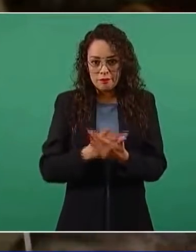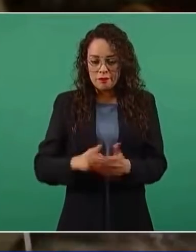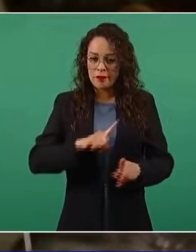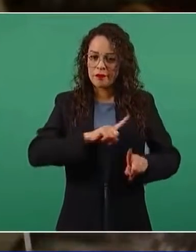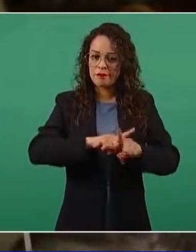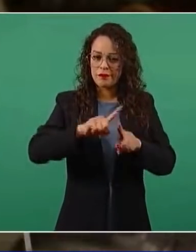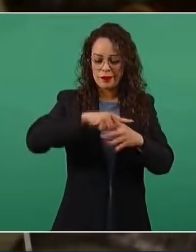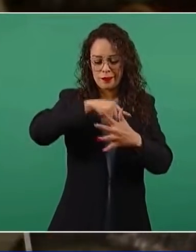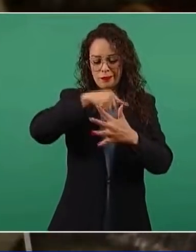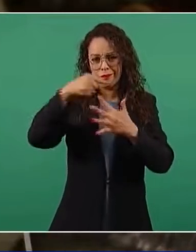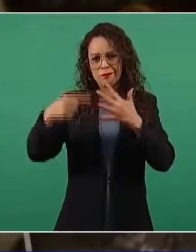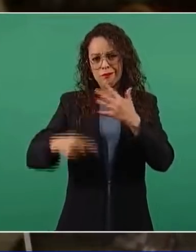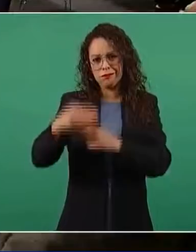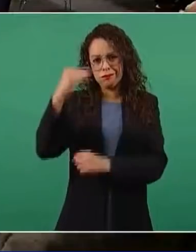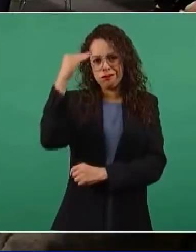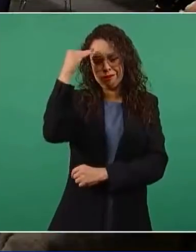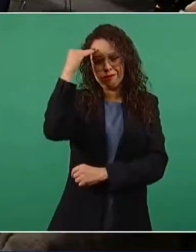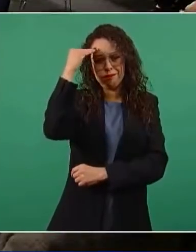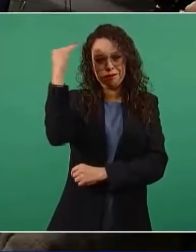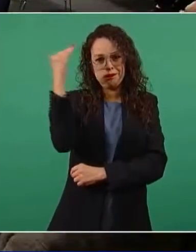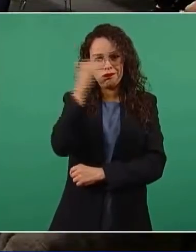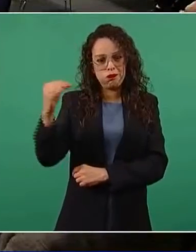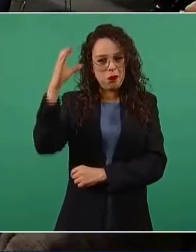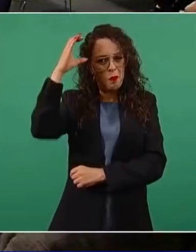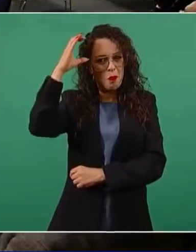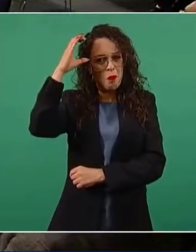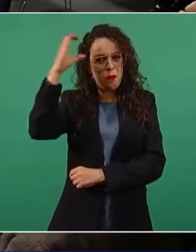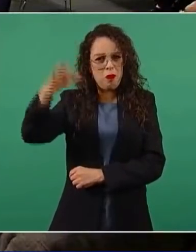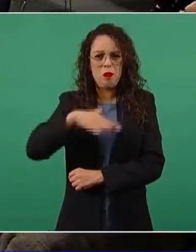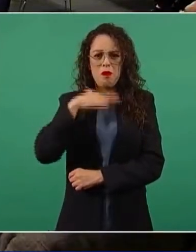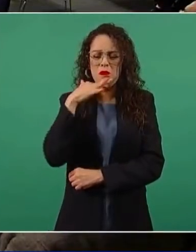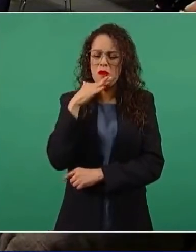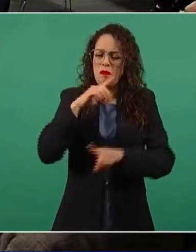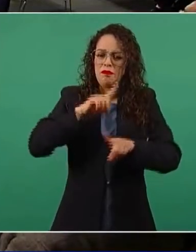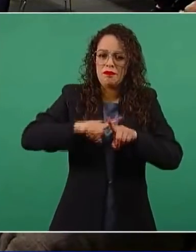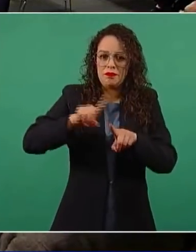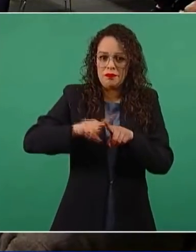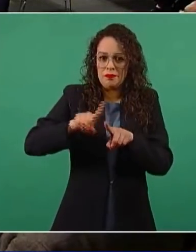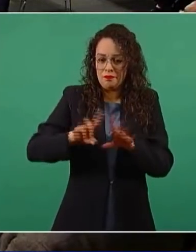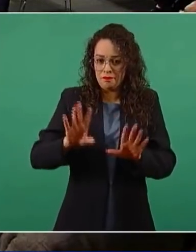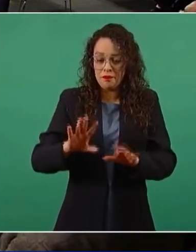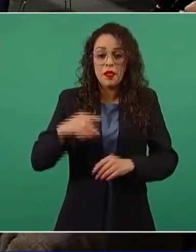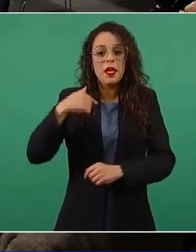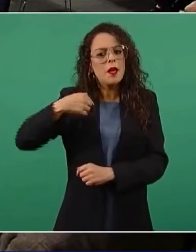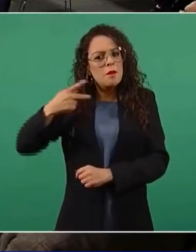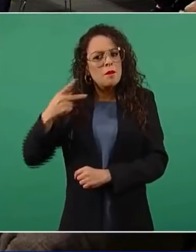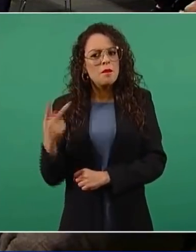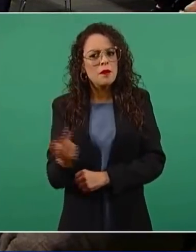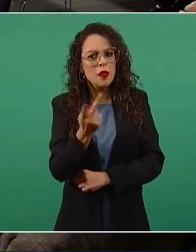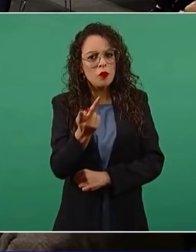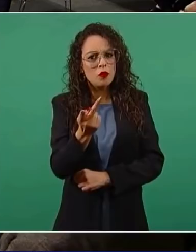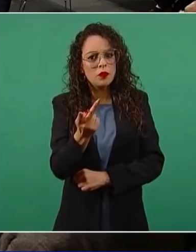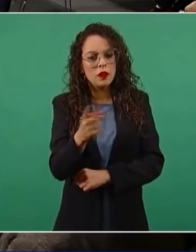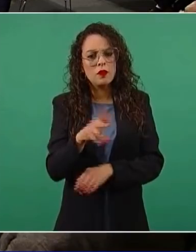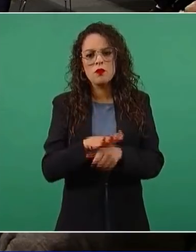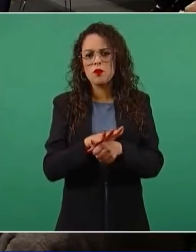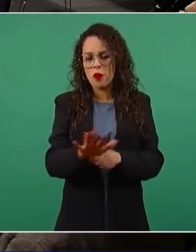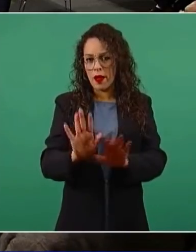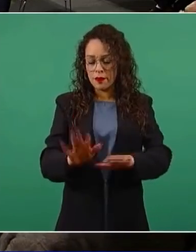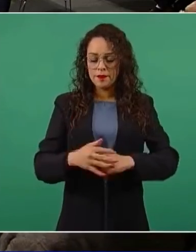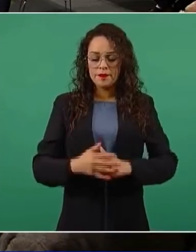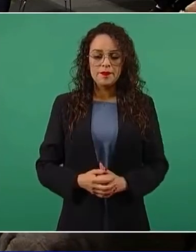lo peor que usted pueda imaginar. Entonces, mi pregunta, presidente, es: